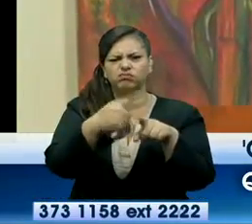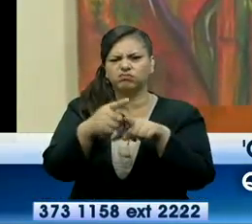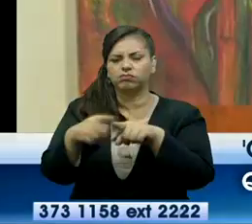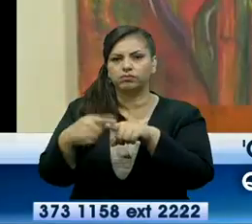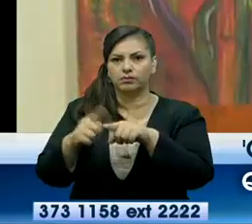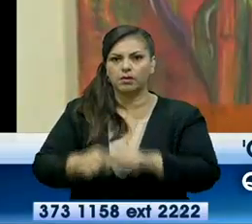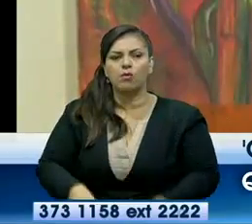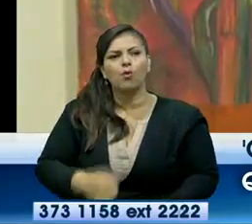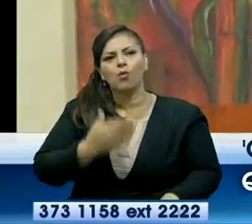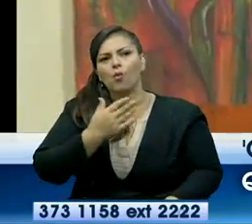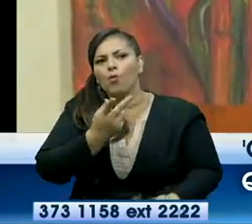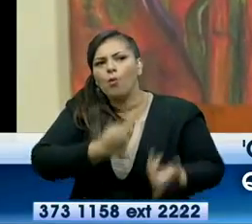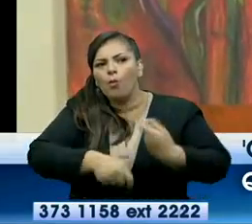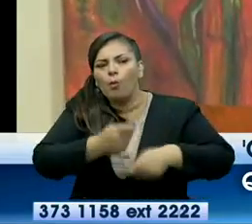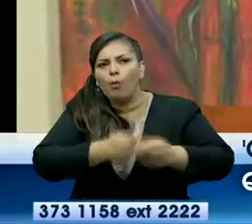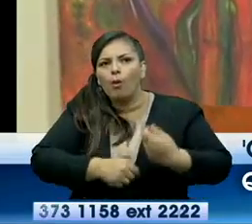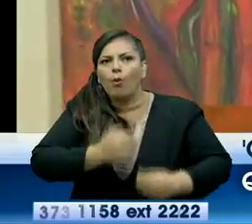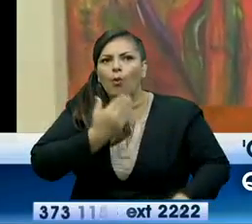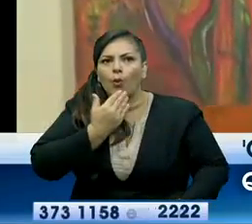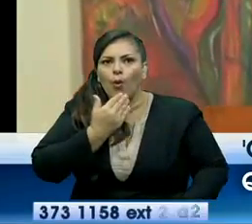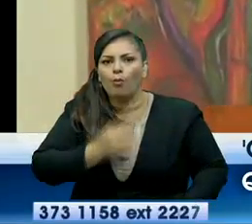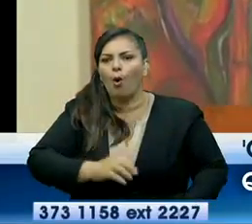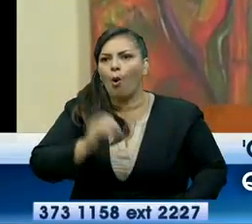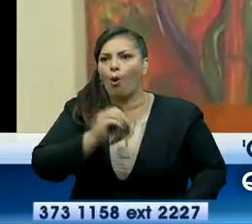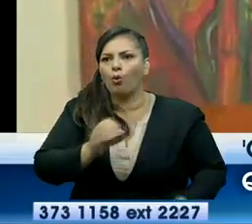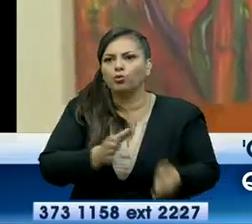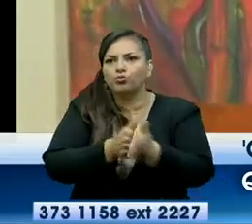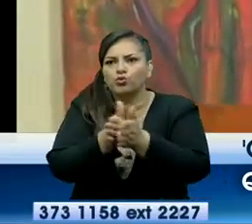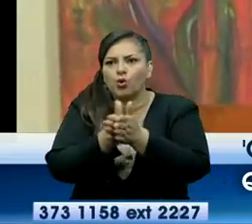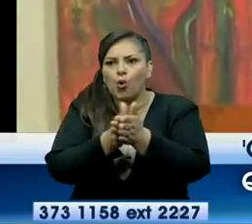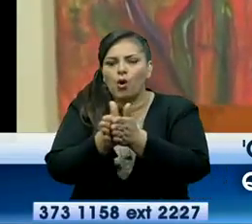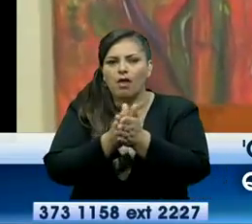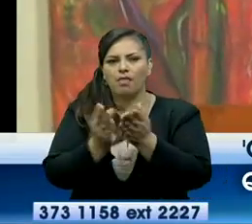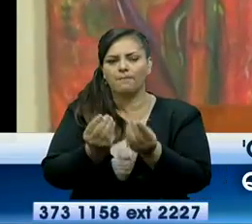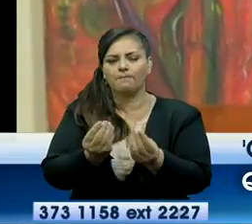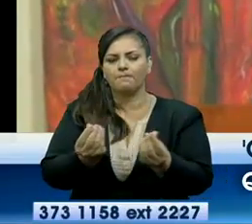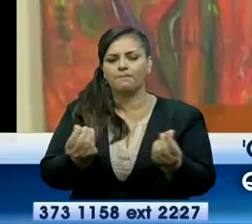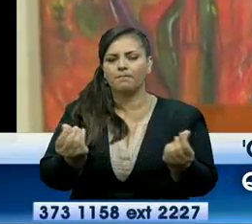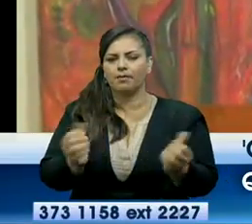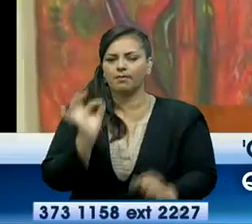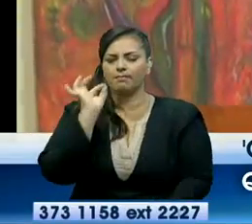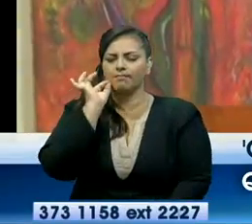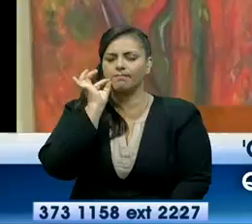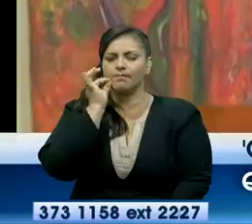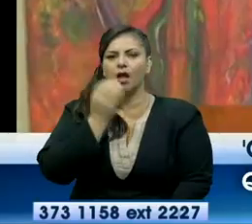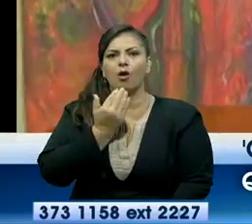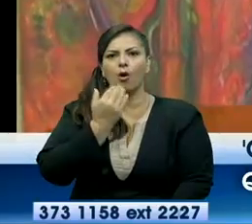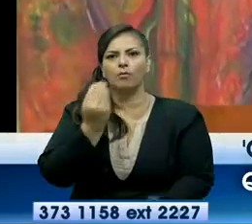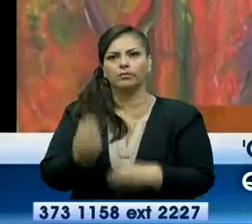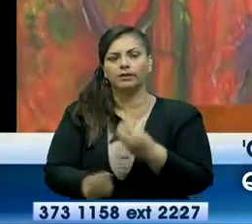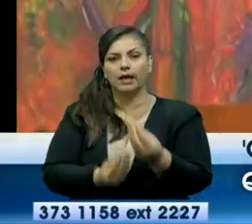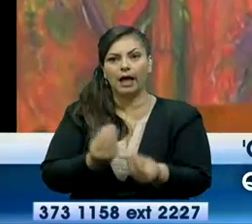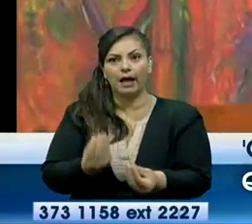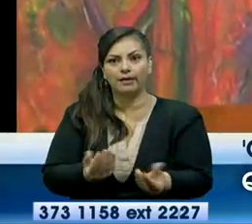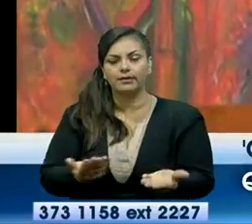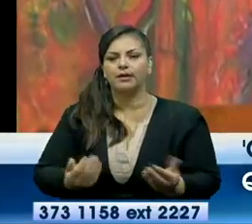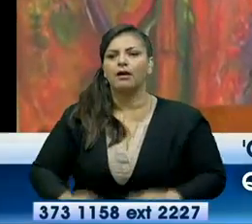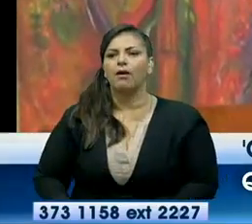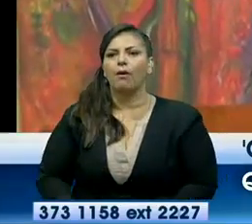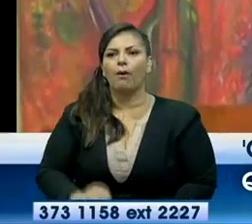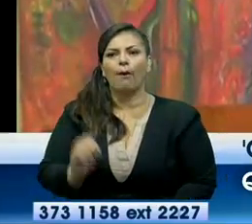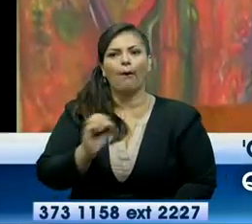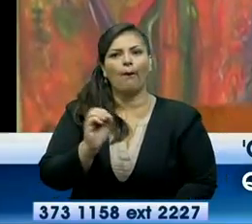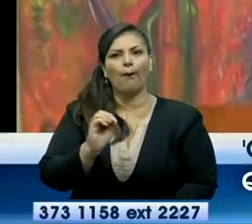la parte del festival de un chocolate de buena calidad de nuestras industrias y participar un poco